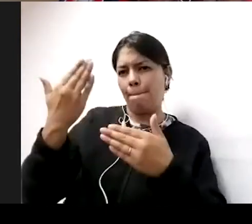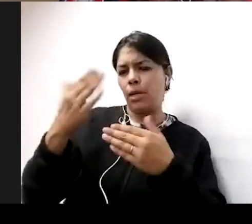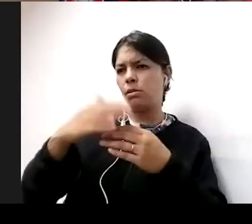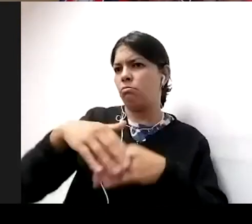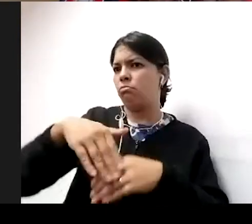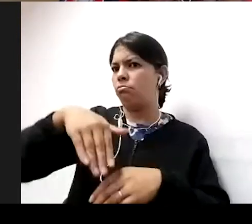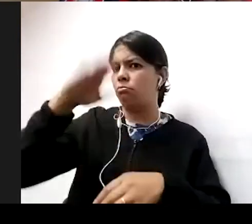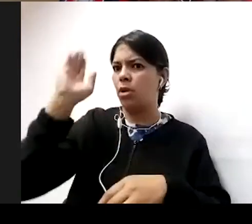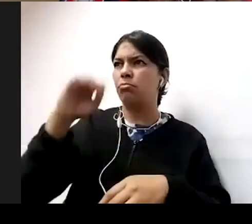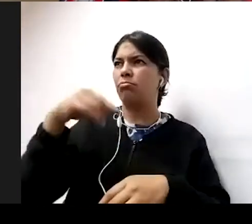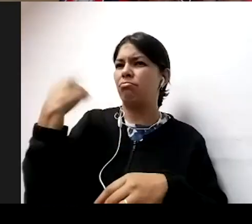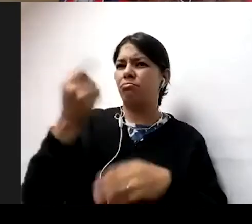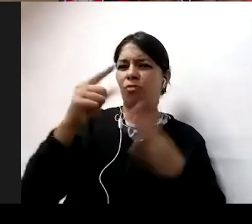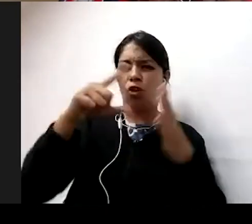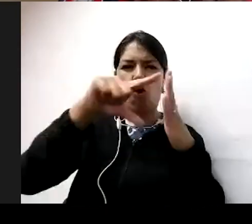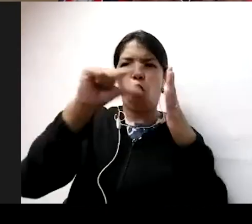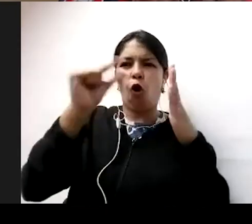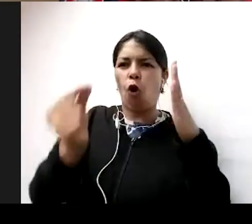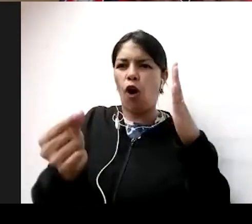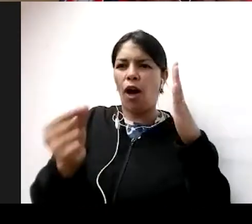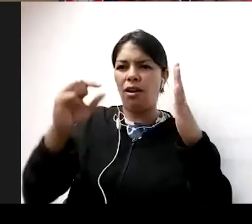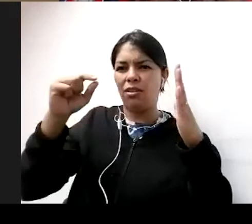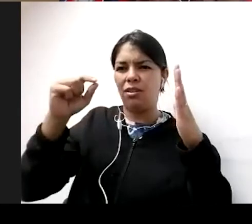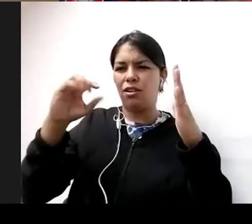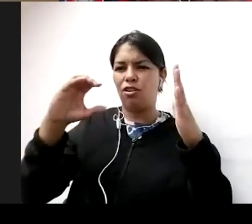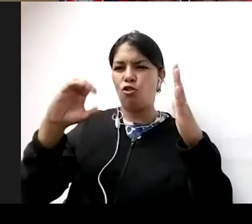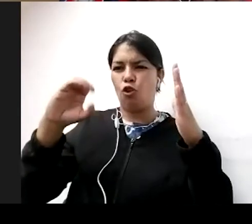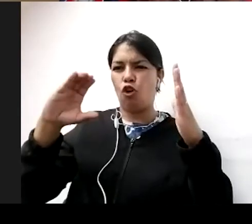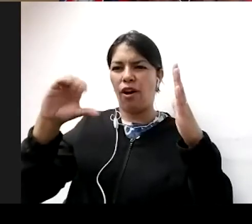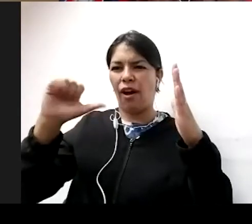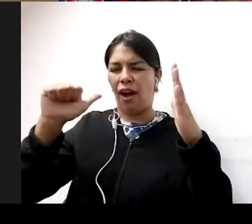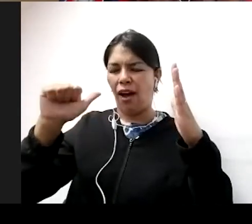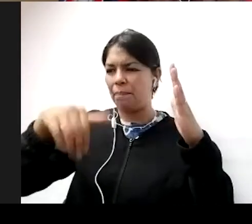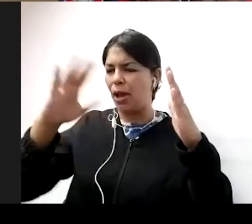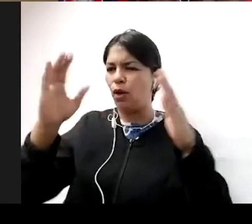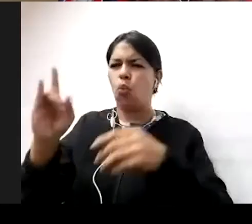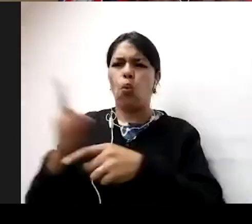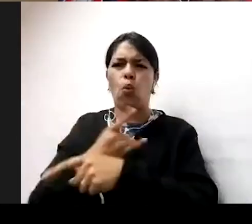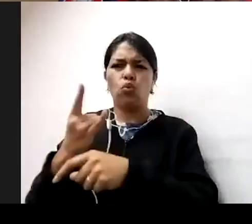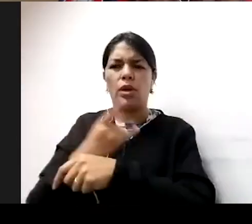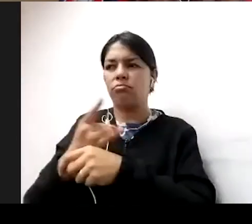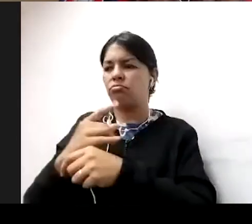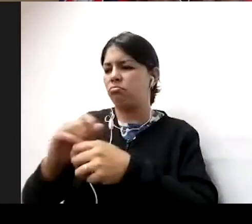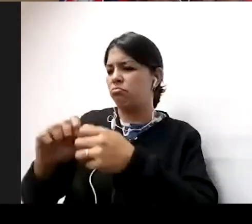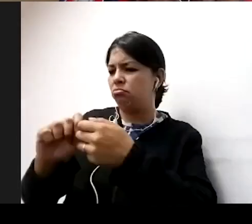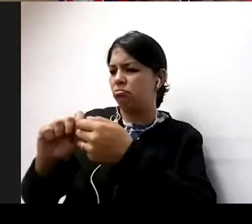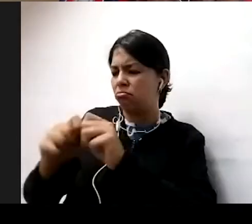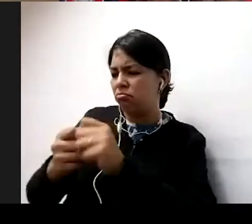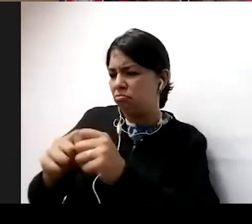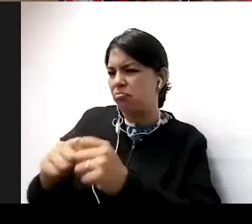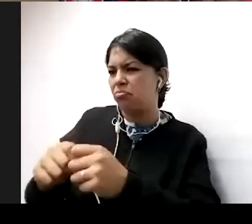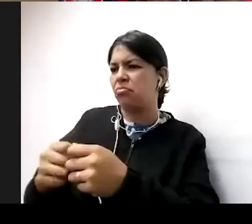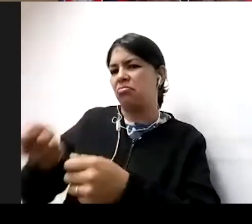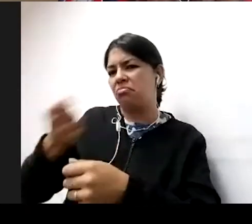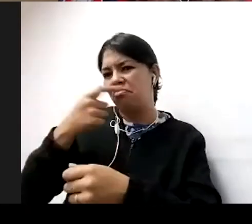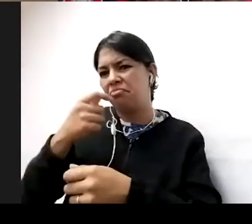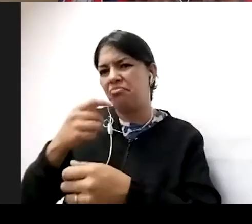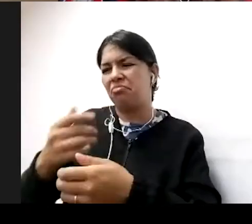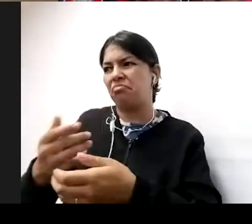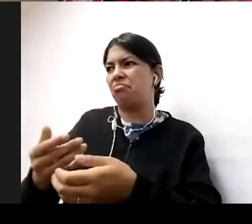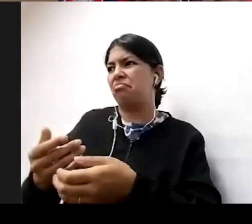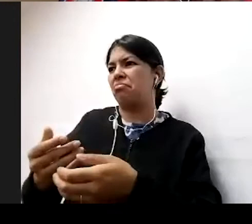para la elaboración de tratamientos de diferentes enfermedades. Hoy en día, la cocaína está clasificada como una sustancia que